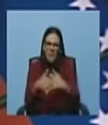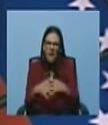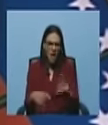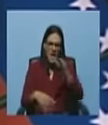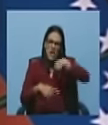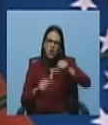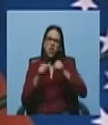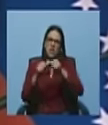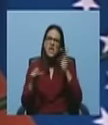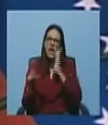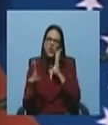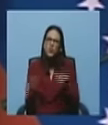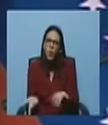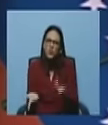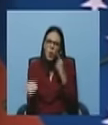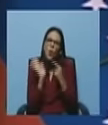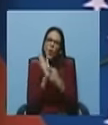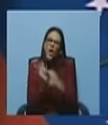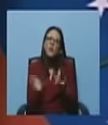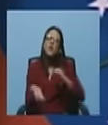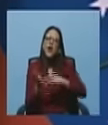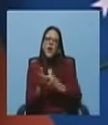vuelta de más de